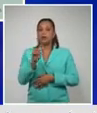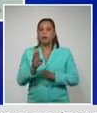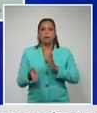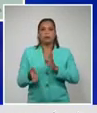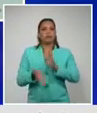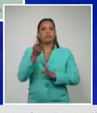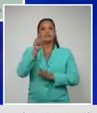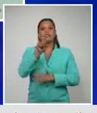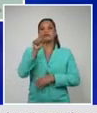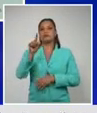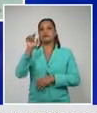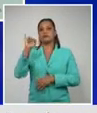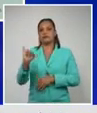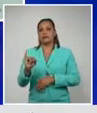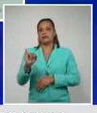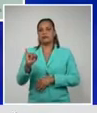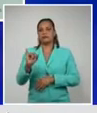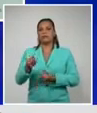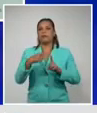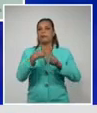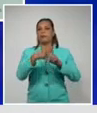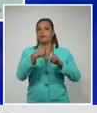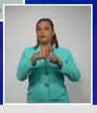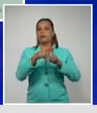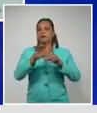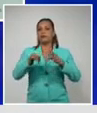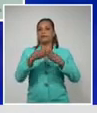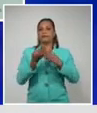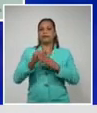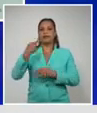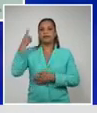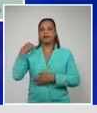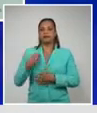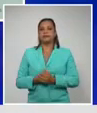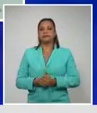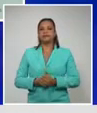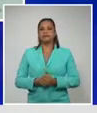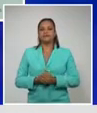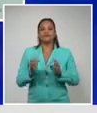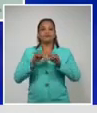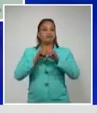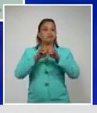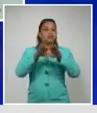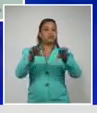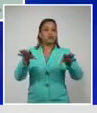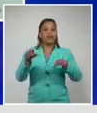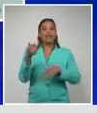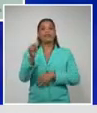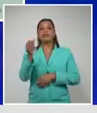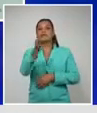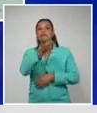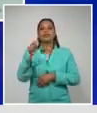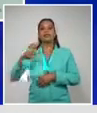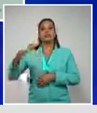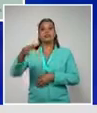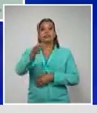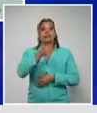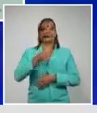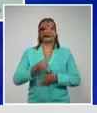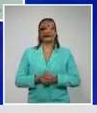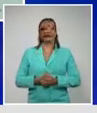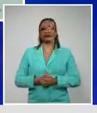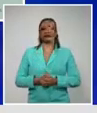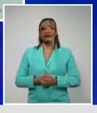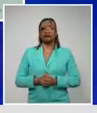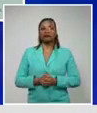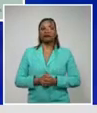116 casos autóctonos en el día de ayer. Además dispersos en 10 de sus 13 municipios.